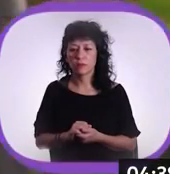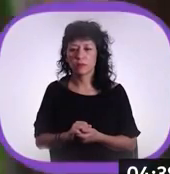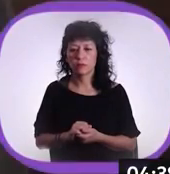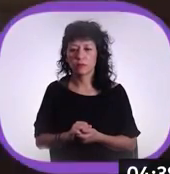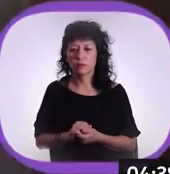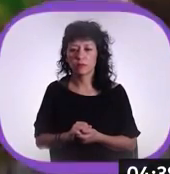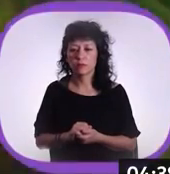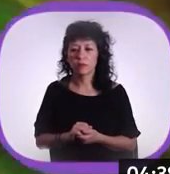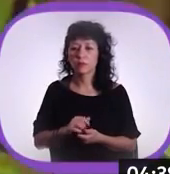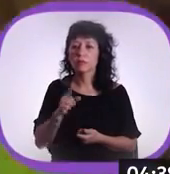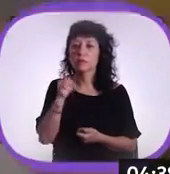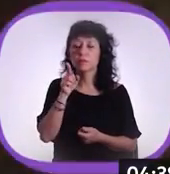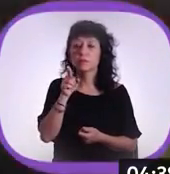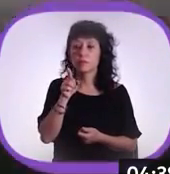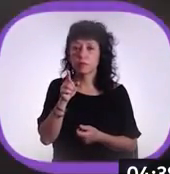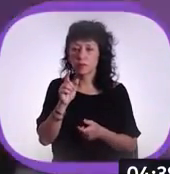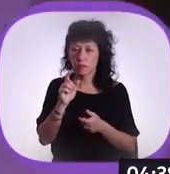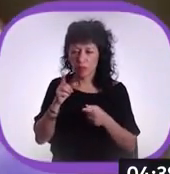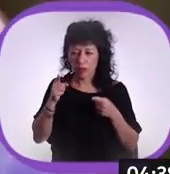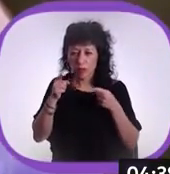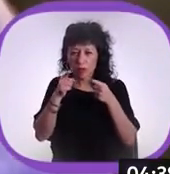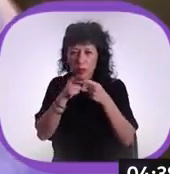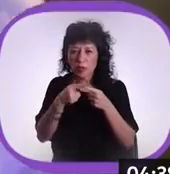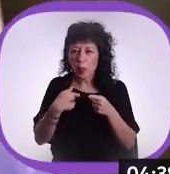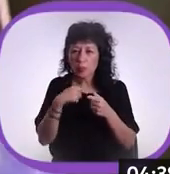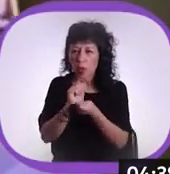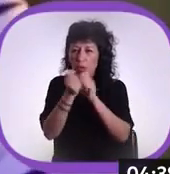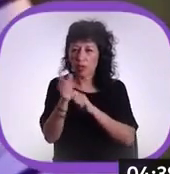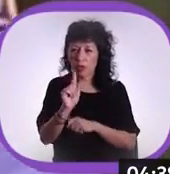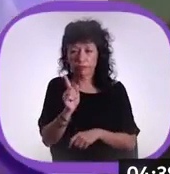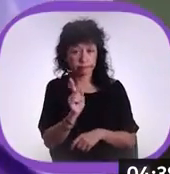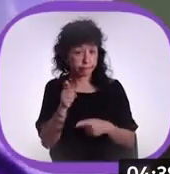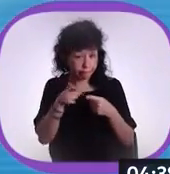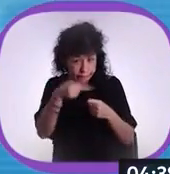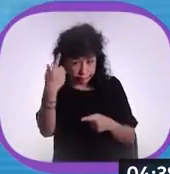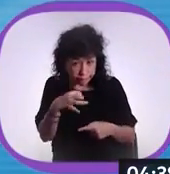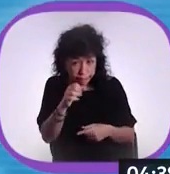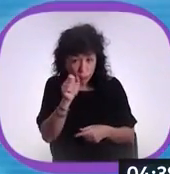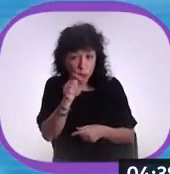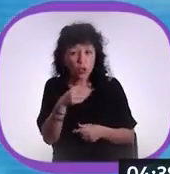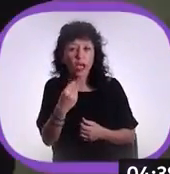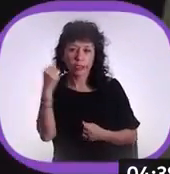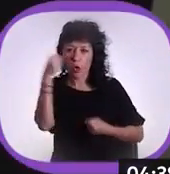¡No vas a arruinar mi destino! ¡Tu único destino es una golpiza real!